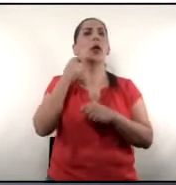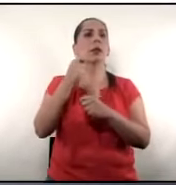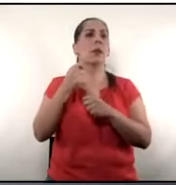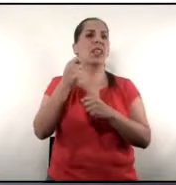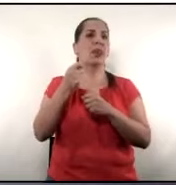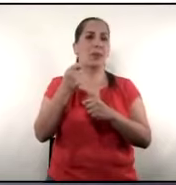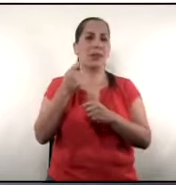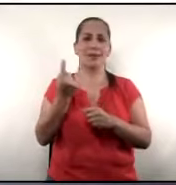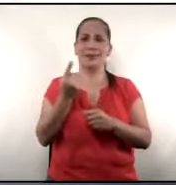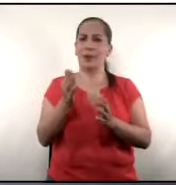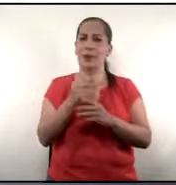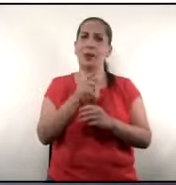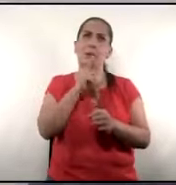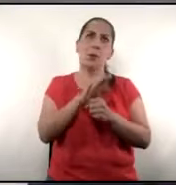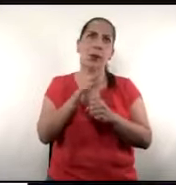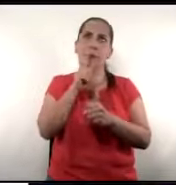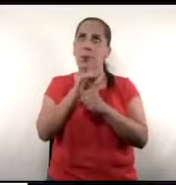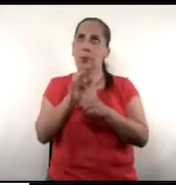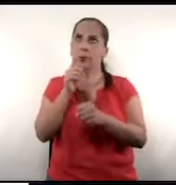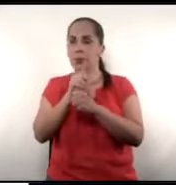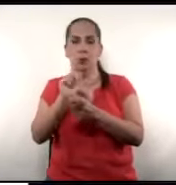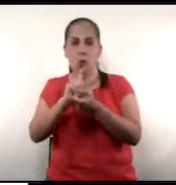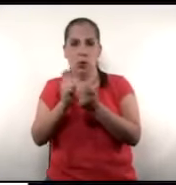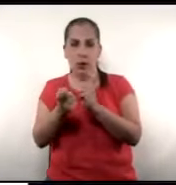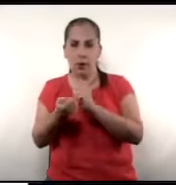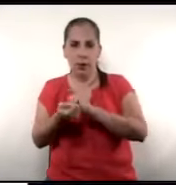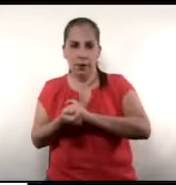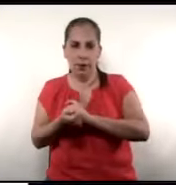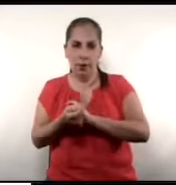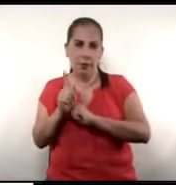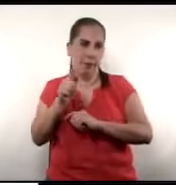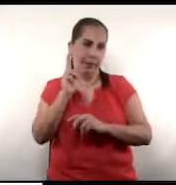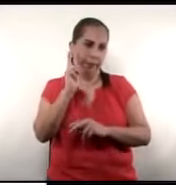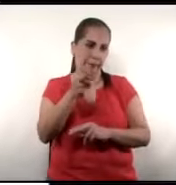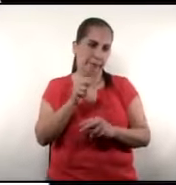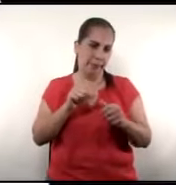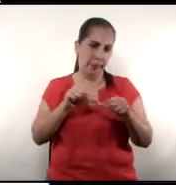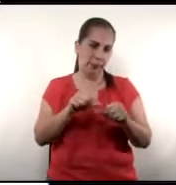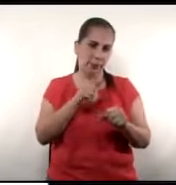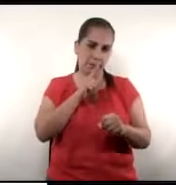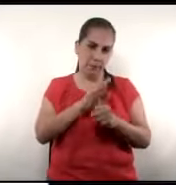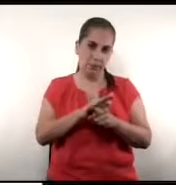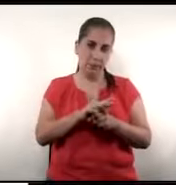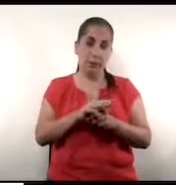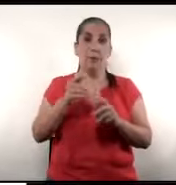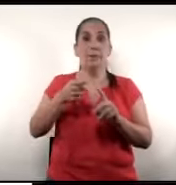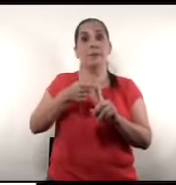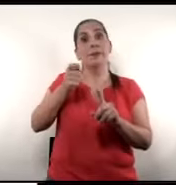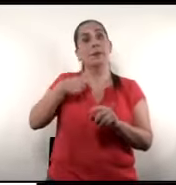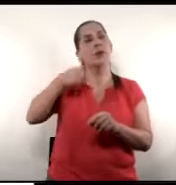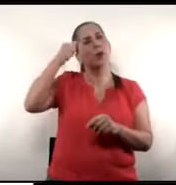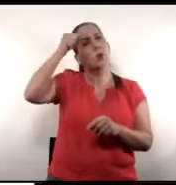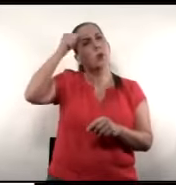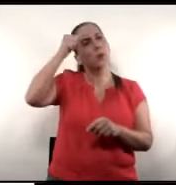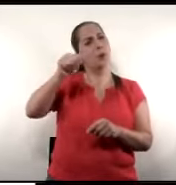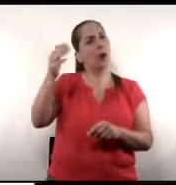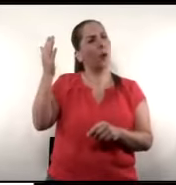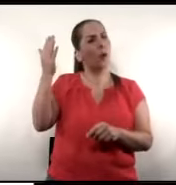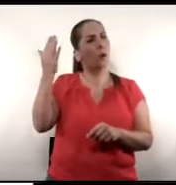hace la promesa y nada cambia y nada va a cambiar mientras la promesa siga siendo la misma. Desde que yo recuerde, por lo